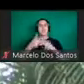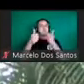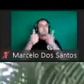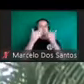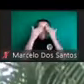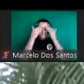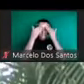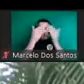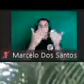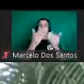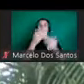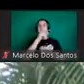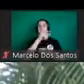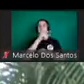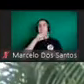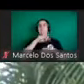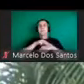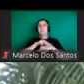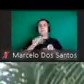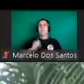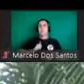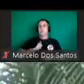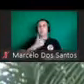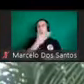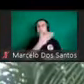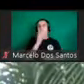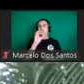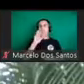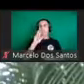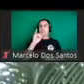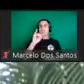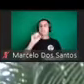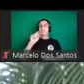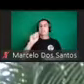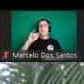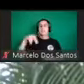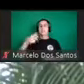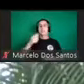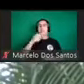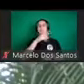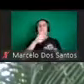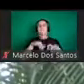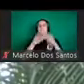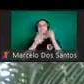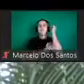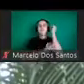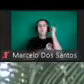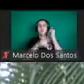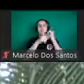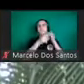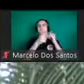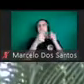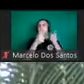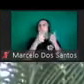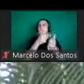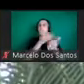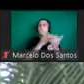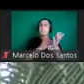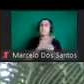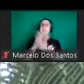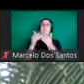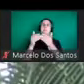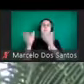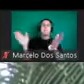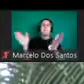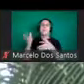apoyo que siempre da a este importante sector, un sector que va creciendo a